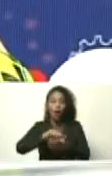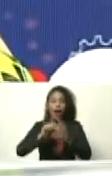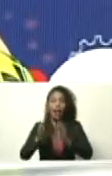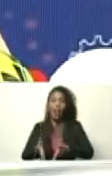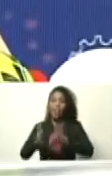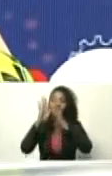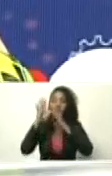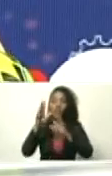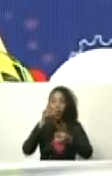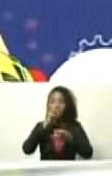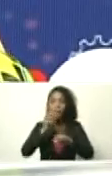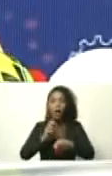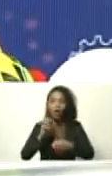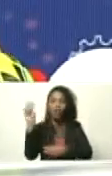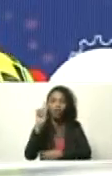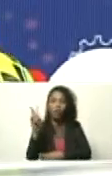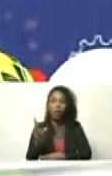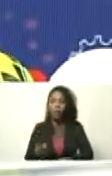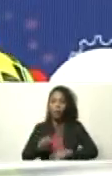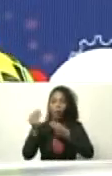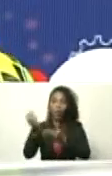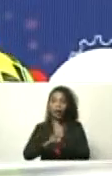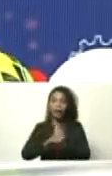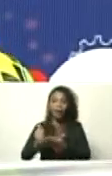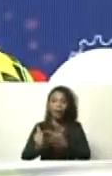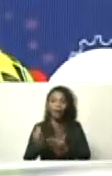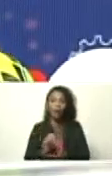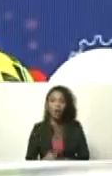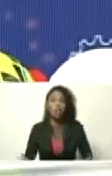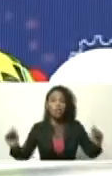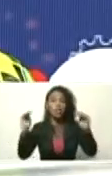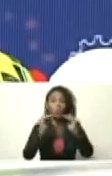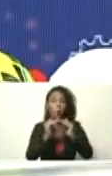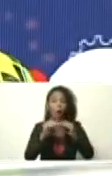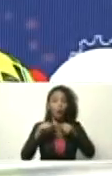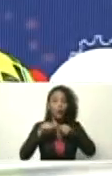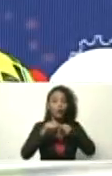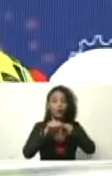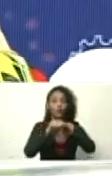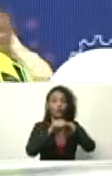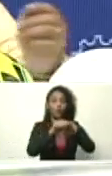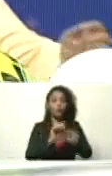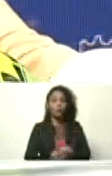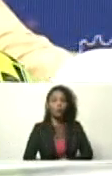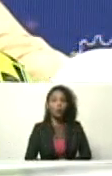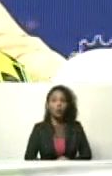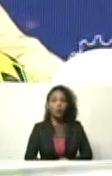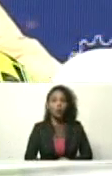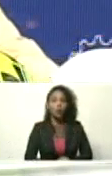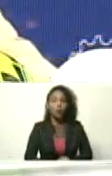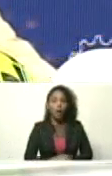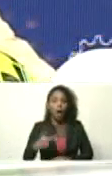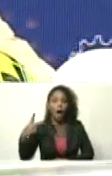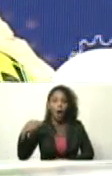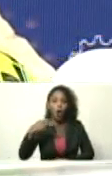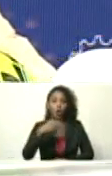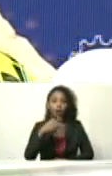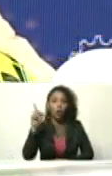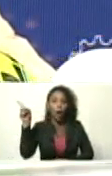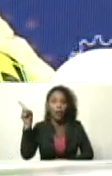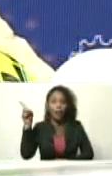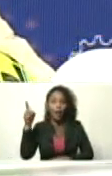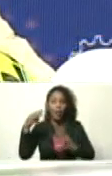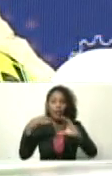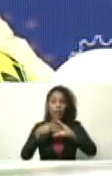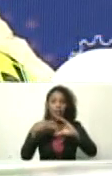Venezuela. Vamos a entregar crédito. Y simultáneamente quiero hacer la conexión a los cortijos, allá en la sede del